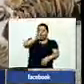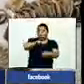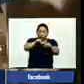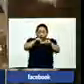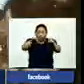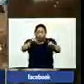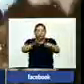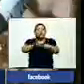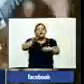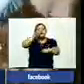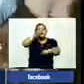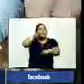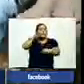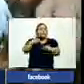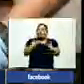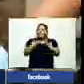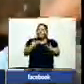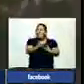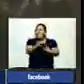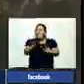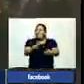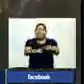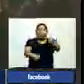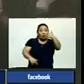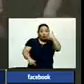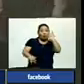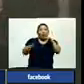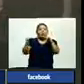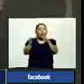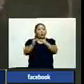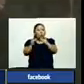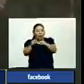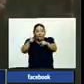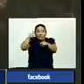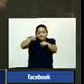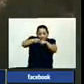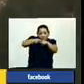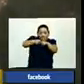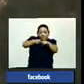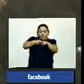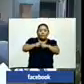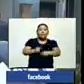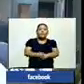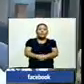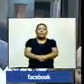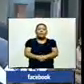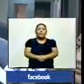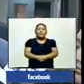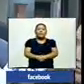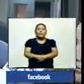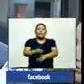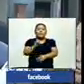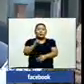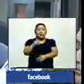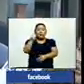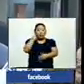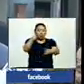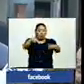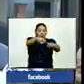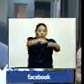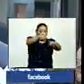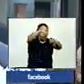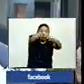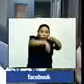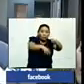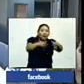y decenas de ilícitos, como celulares y también objetos cortopunzantes. Estas bóvedas bajo